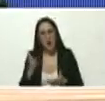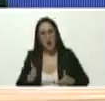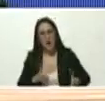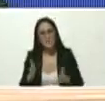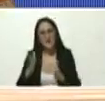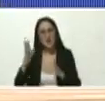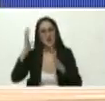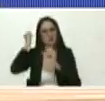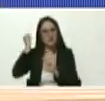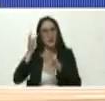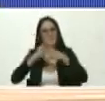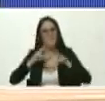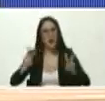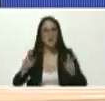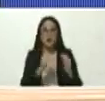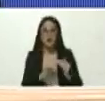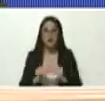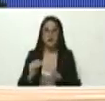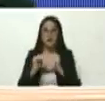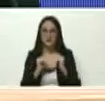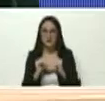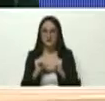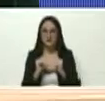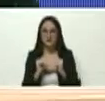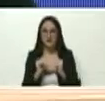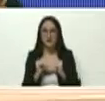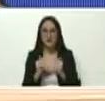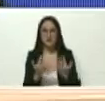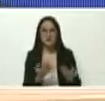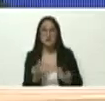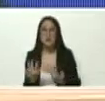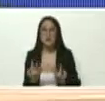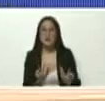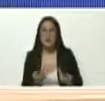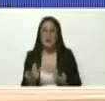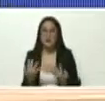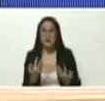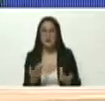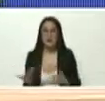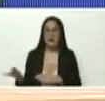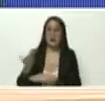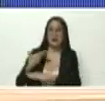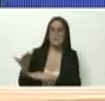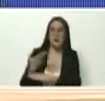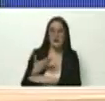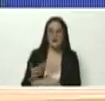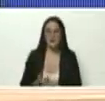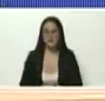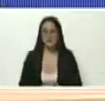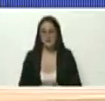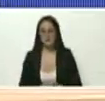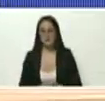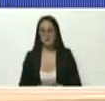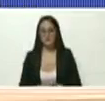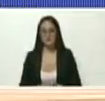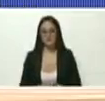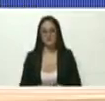la paz para estabilizar las incertidumbres y amenazas del